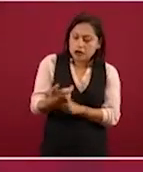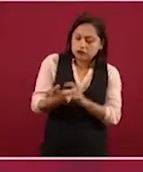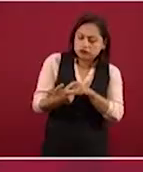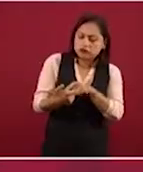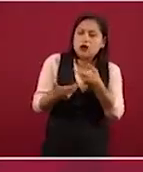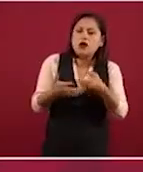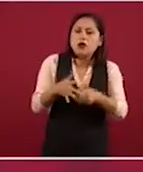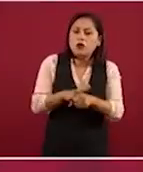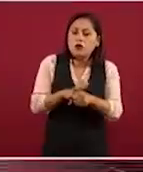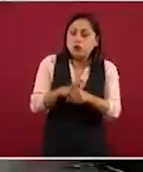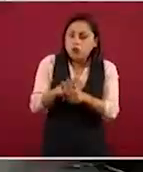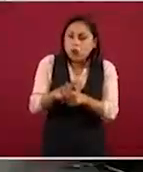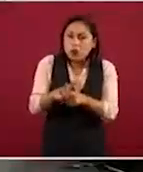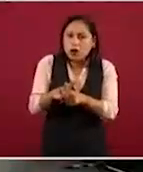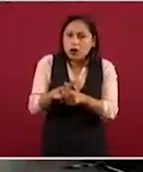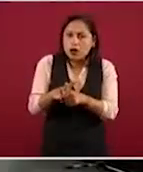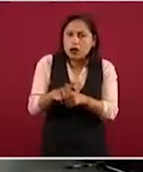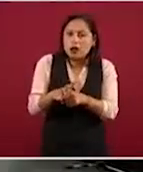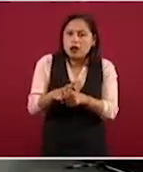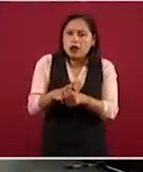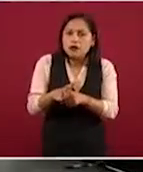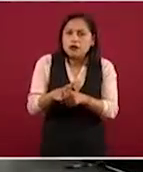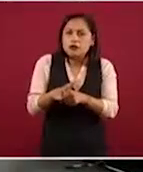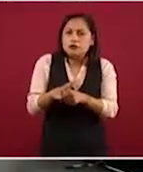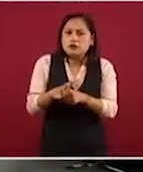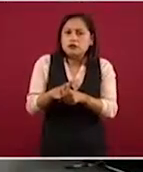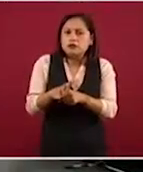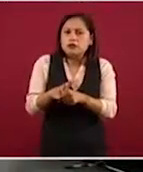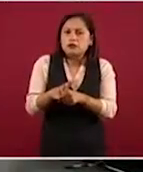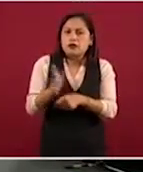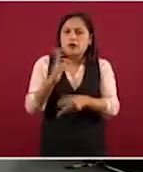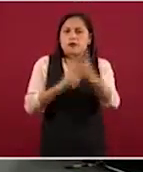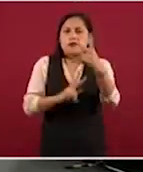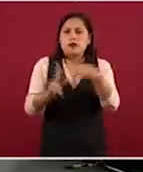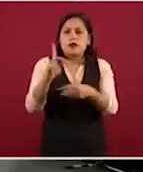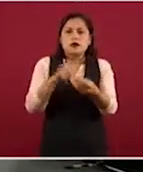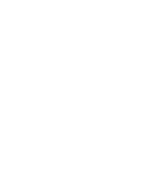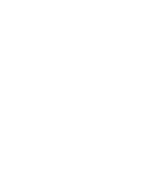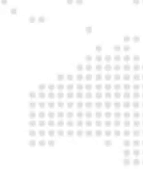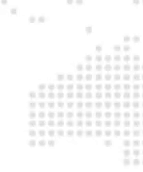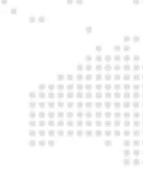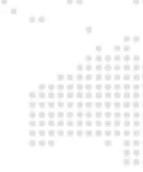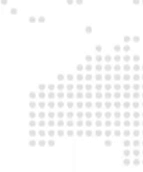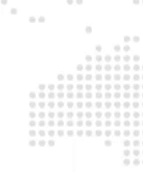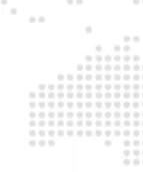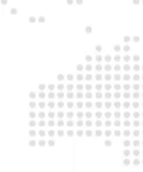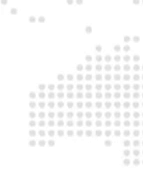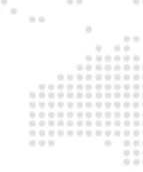han sido aseguradas y que tienen procedencia de Estados Unidos.